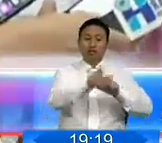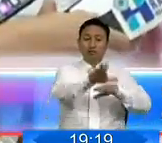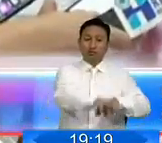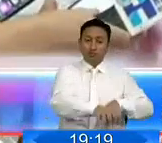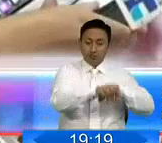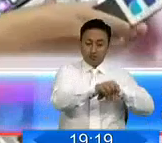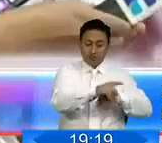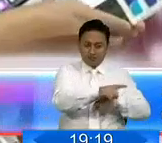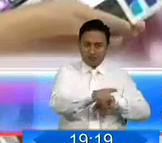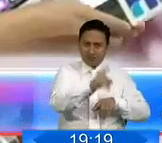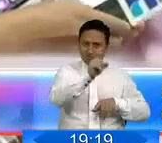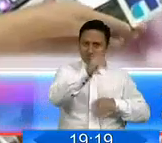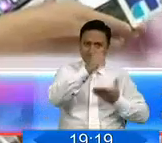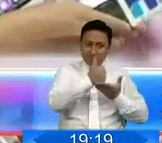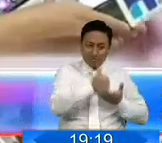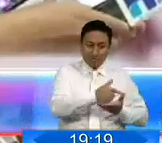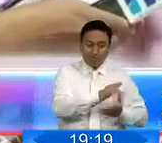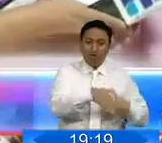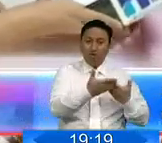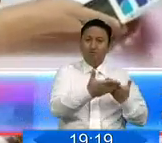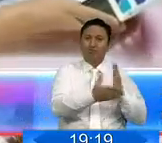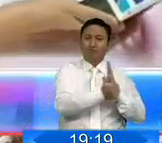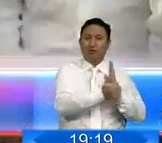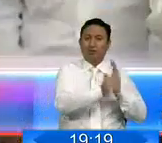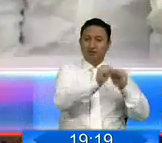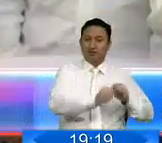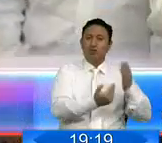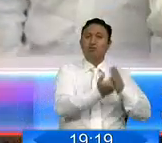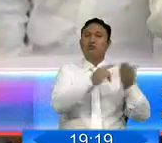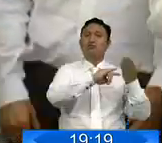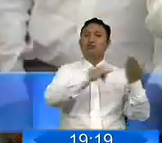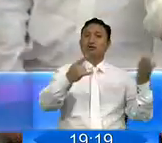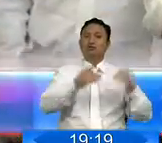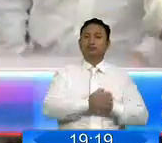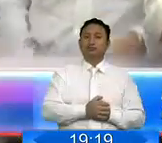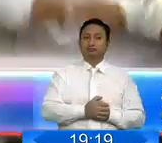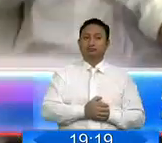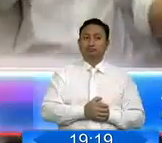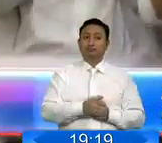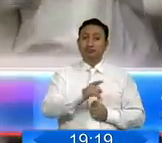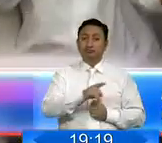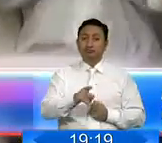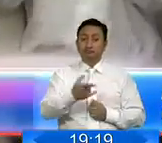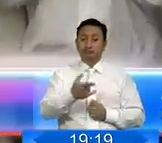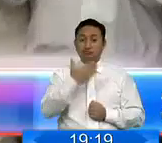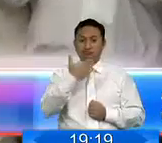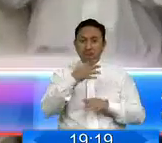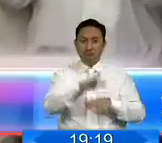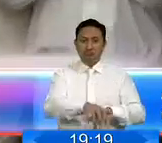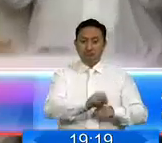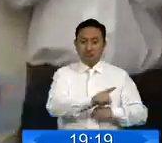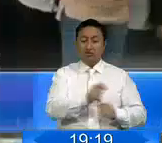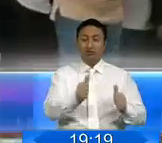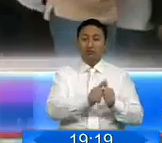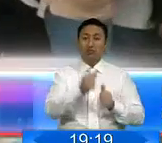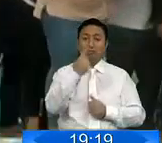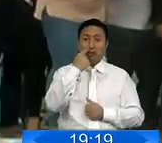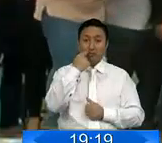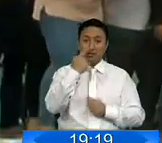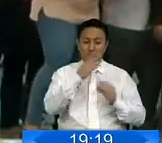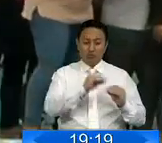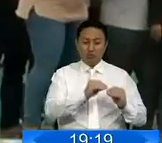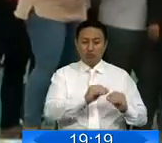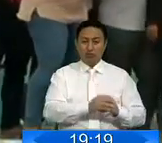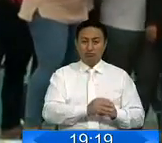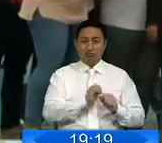¿cómo no ayudarlos? Con capacitación y tecnología. Cuenta que tuvo la mejor escuela de agricultura al lado de su padre y junto